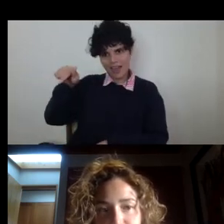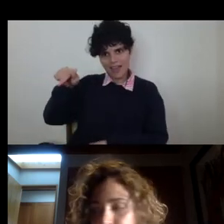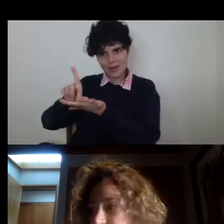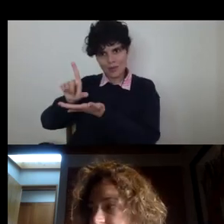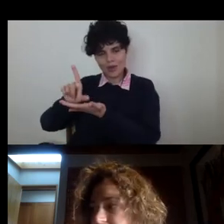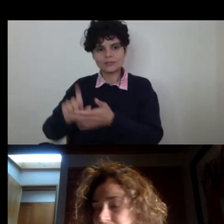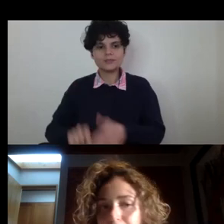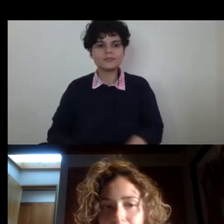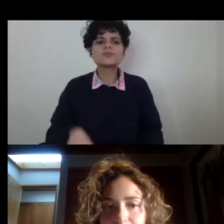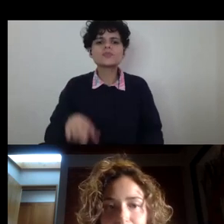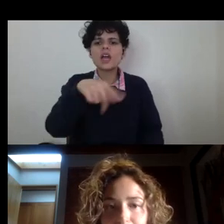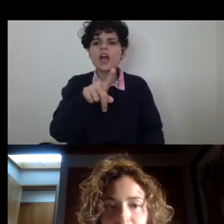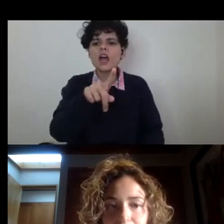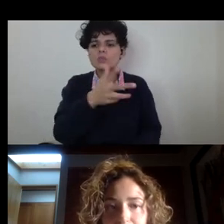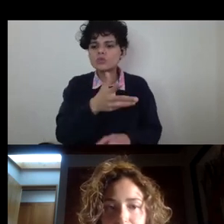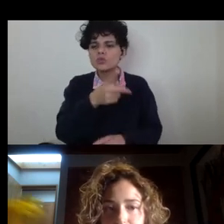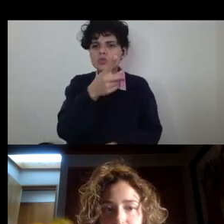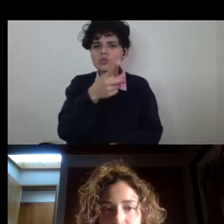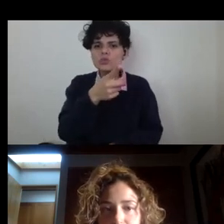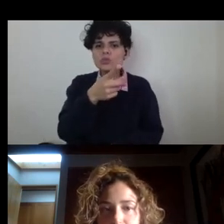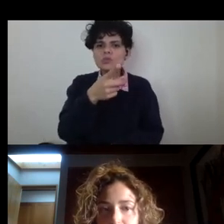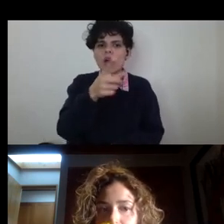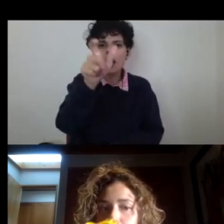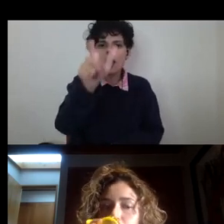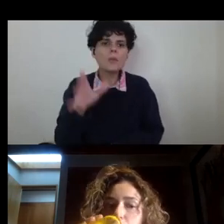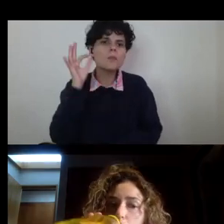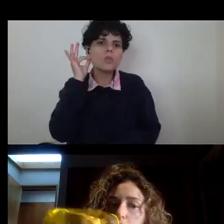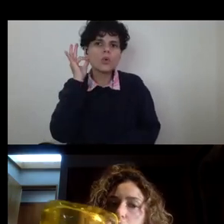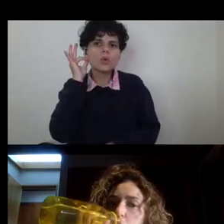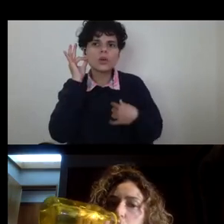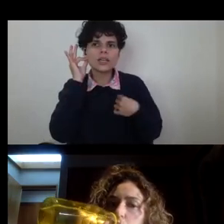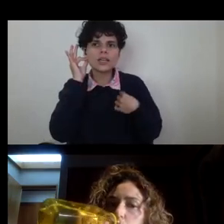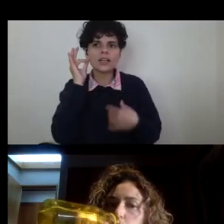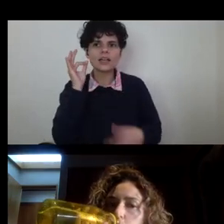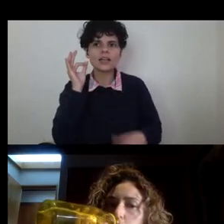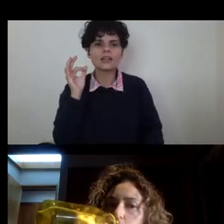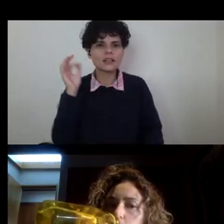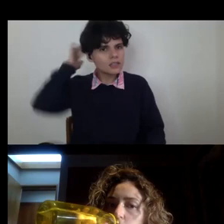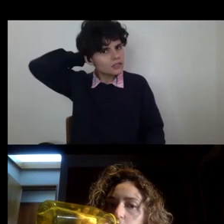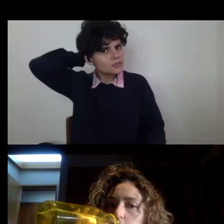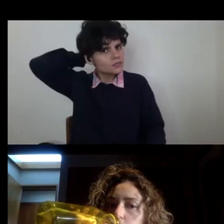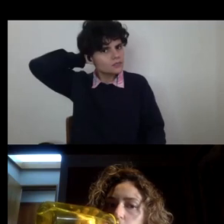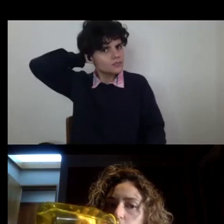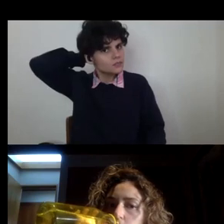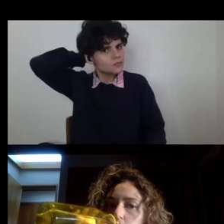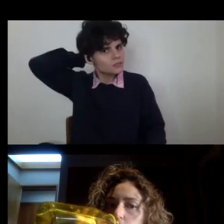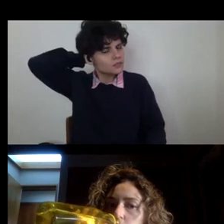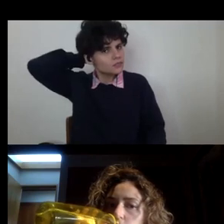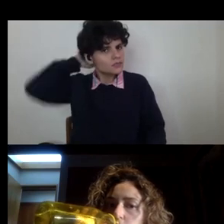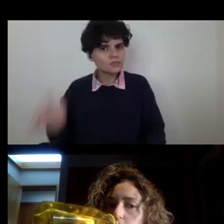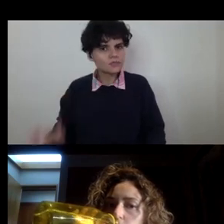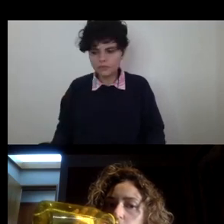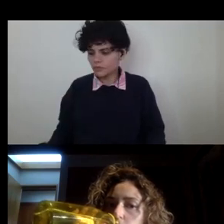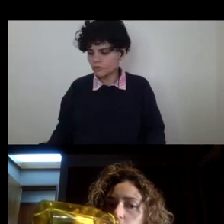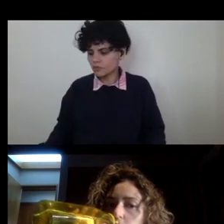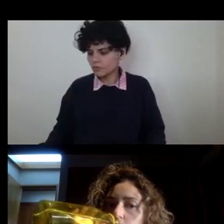muy talentosos científicos chilenos, una mujer, la doctora Mitzi Canessa, los doctores Fernando Vargas, Sigmund Fischer, Eduardo Rojas y Mario